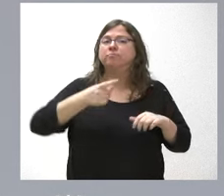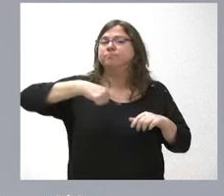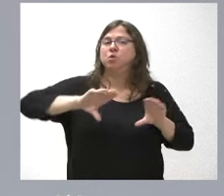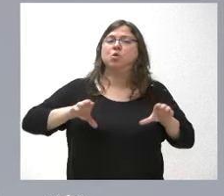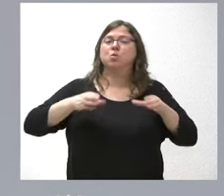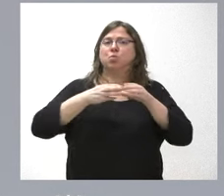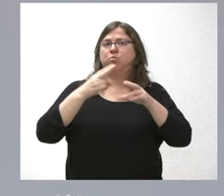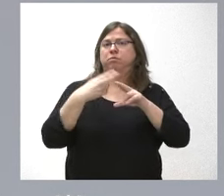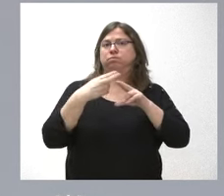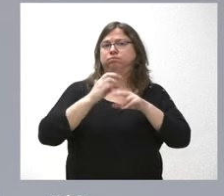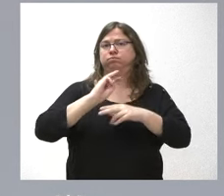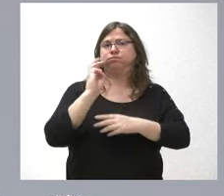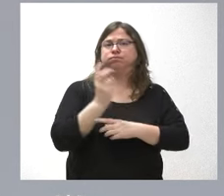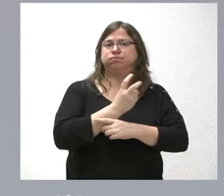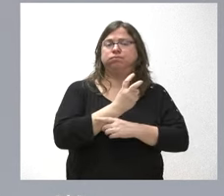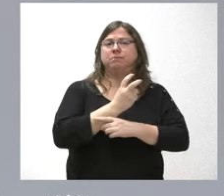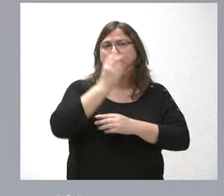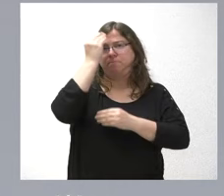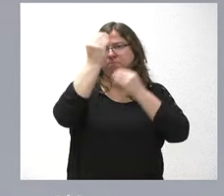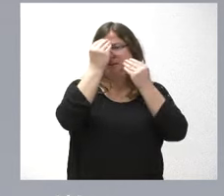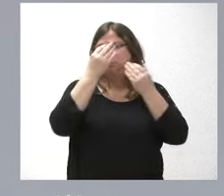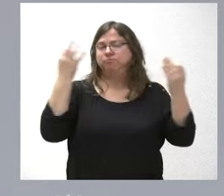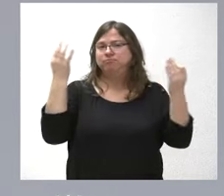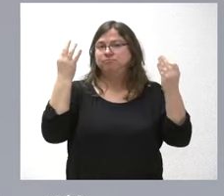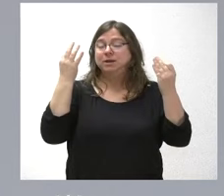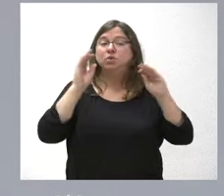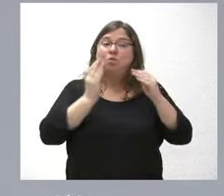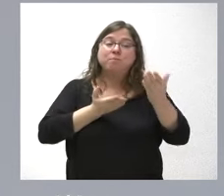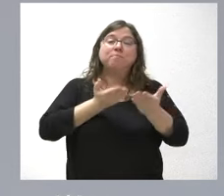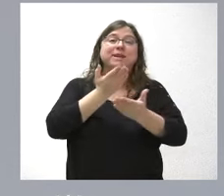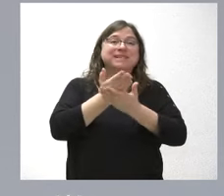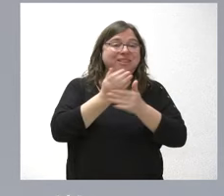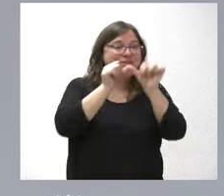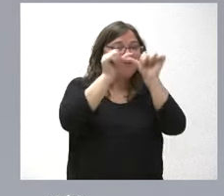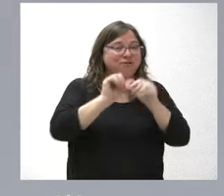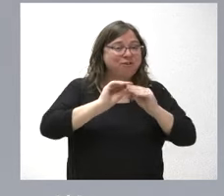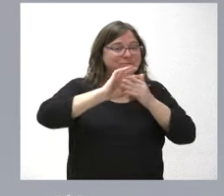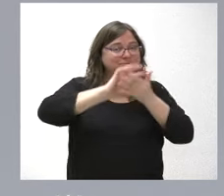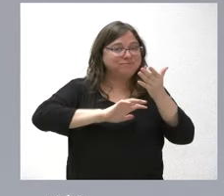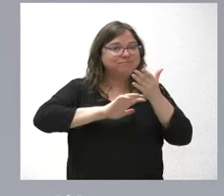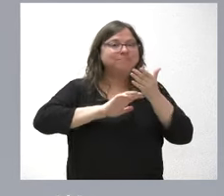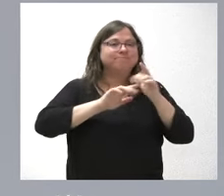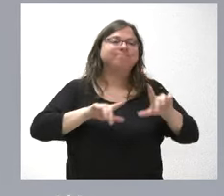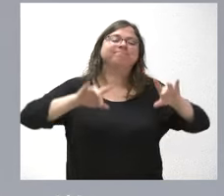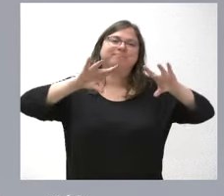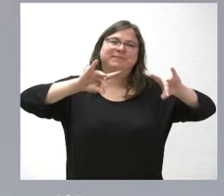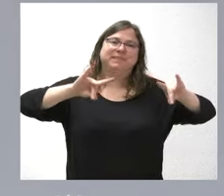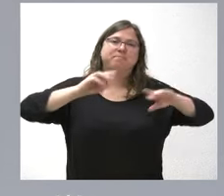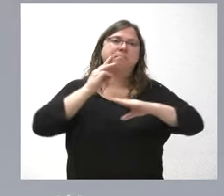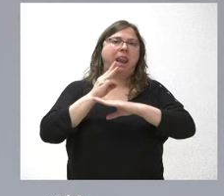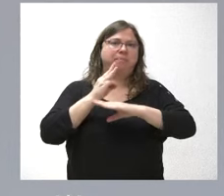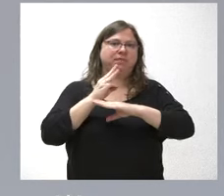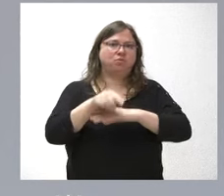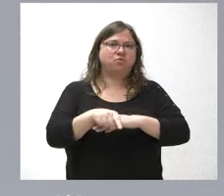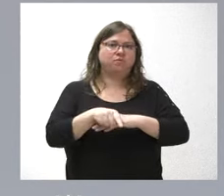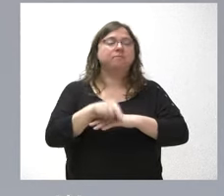parlamentarios consideraron que el protagonismo de su presentación y formulación le correspondía a la sede parlamentaria y